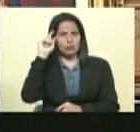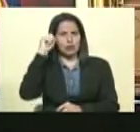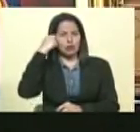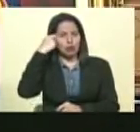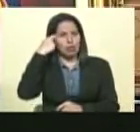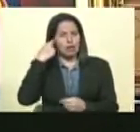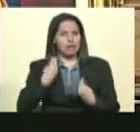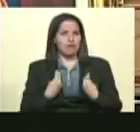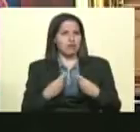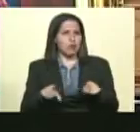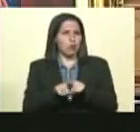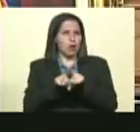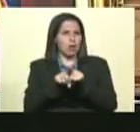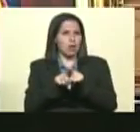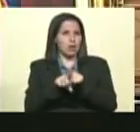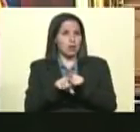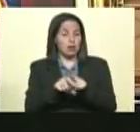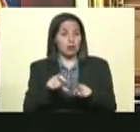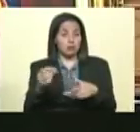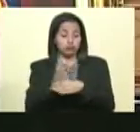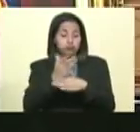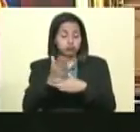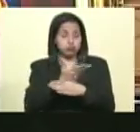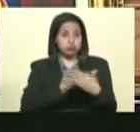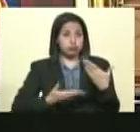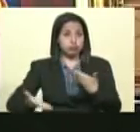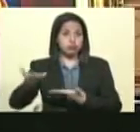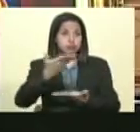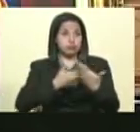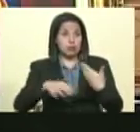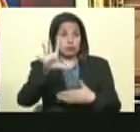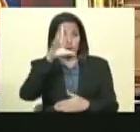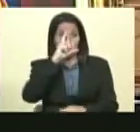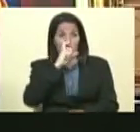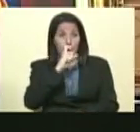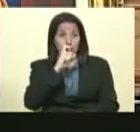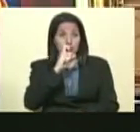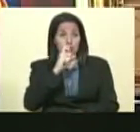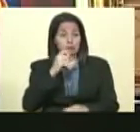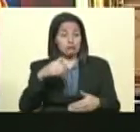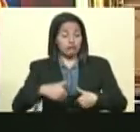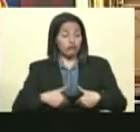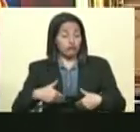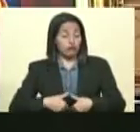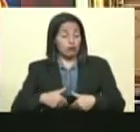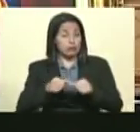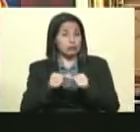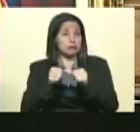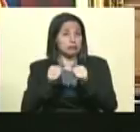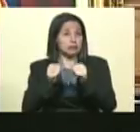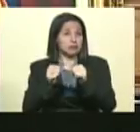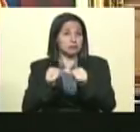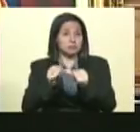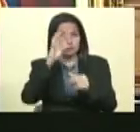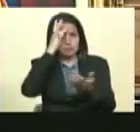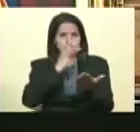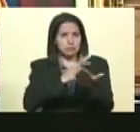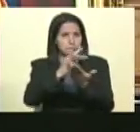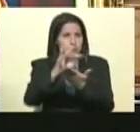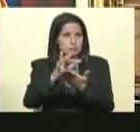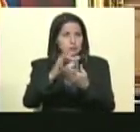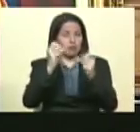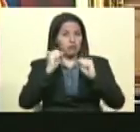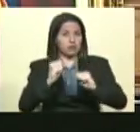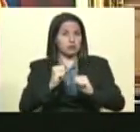vivir. Vamos a compartir ese momento, 5 años de perseverancia, de lucha, de lealtad, de